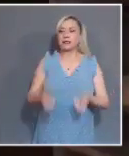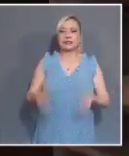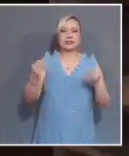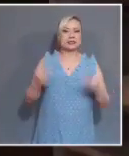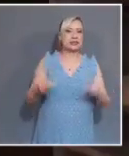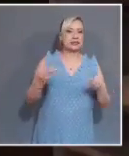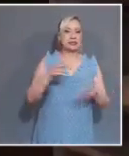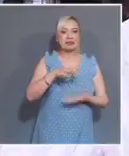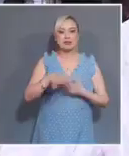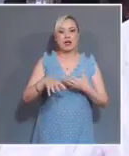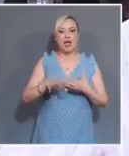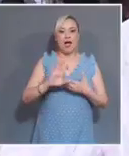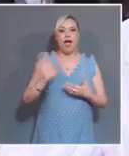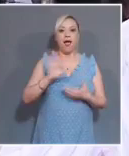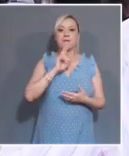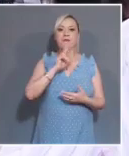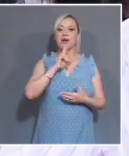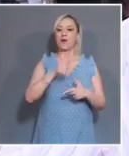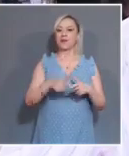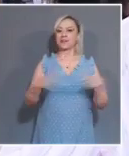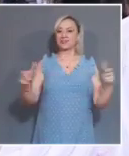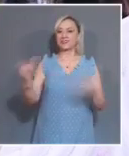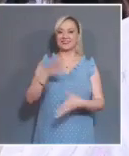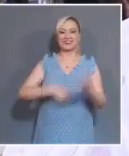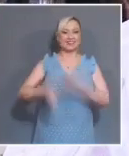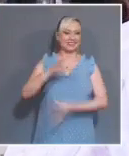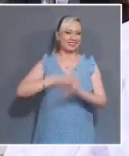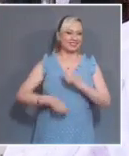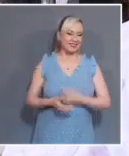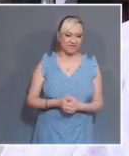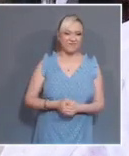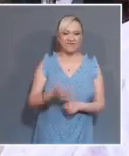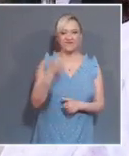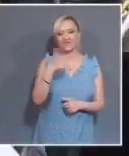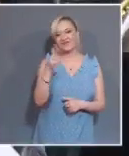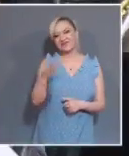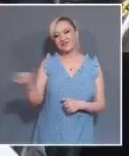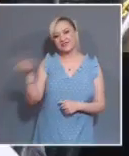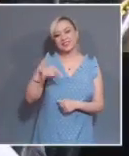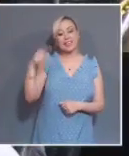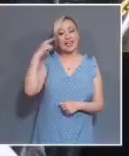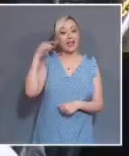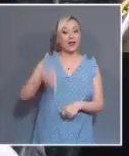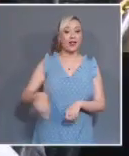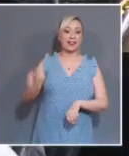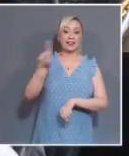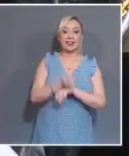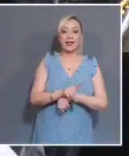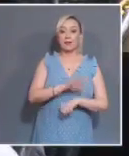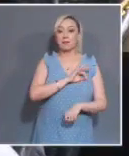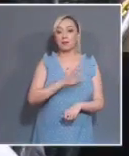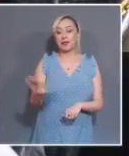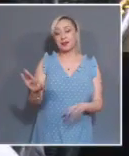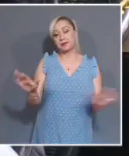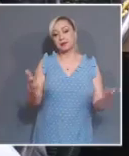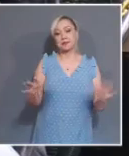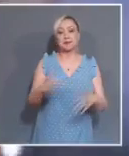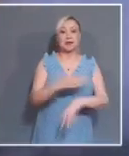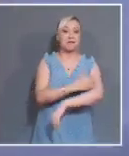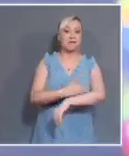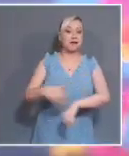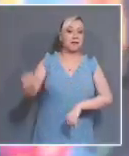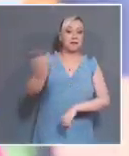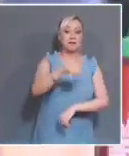estamos recuperando. Restauranteros señalaron que para esta celebración, en promedio, las familias invirtieron 800 pesos